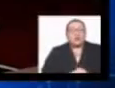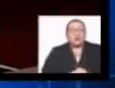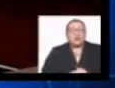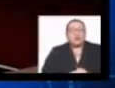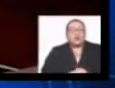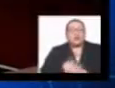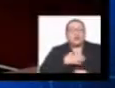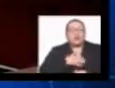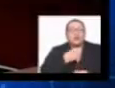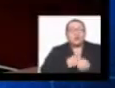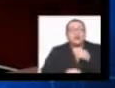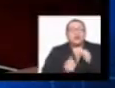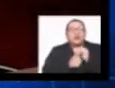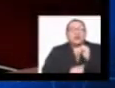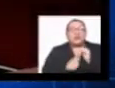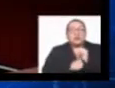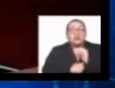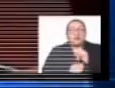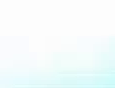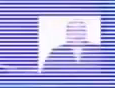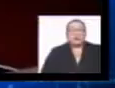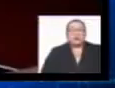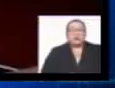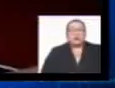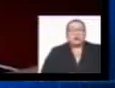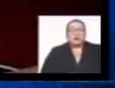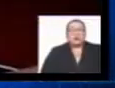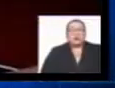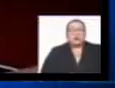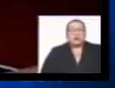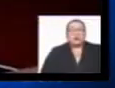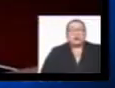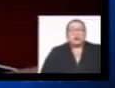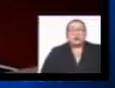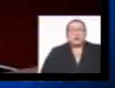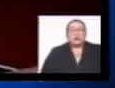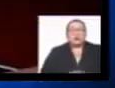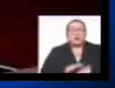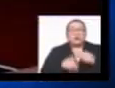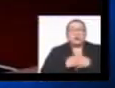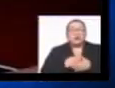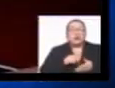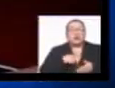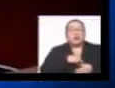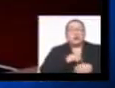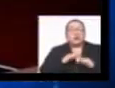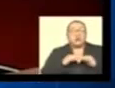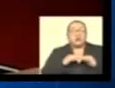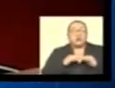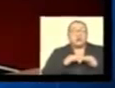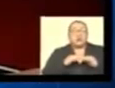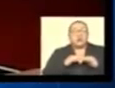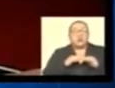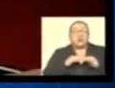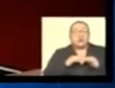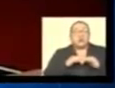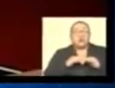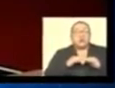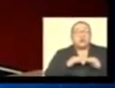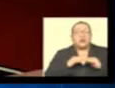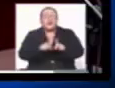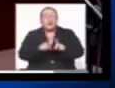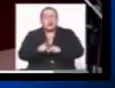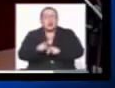línea segura gratuita y un sistema de investigación para que la gente pueda denunciar esto Cordero Jay se queja